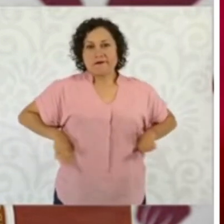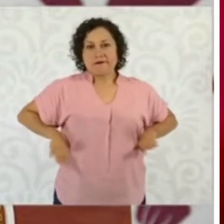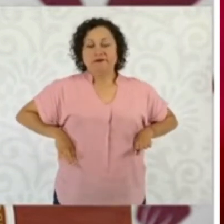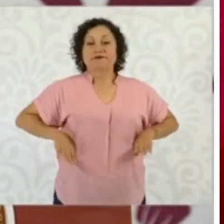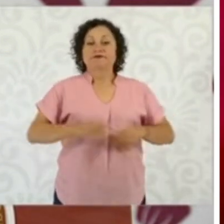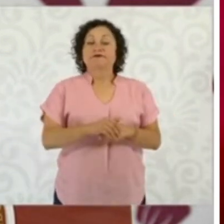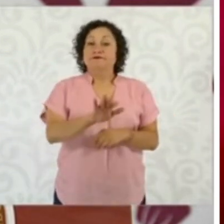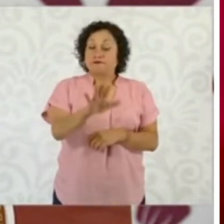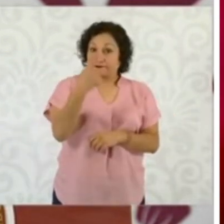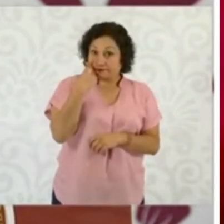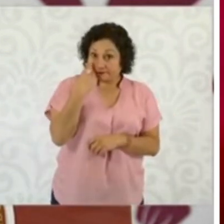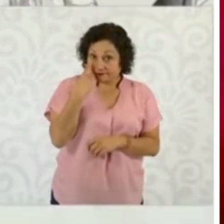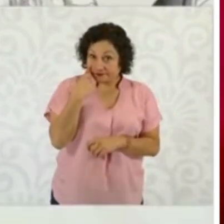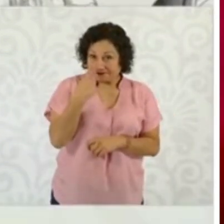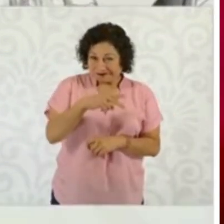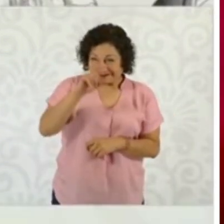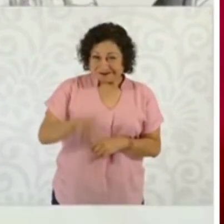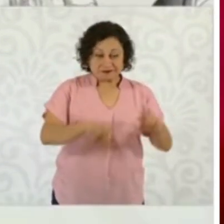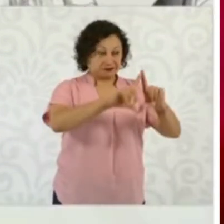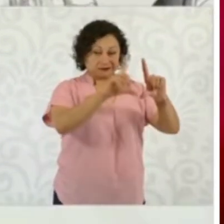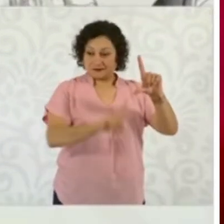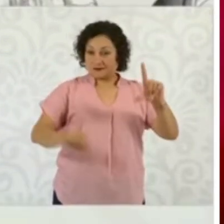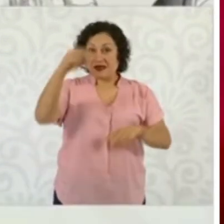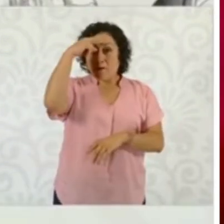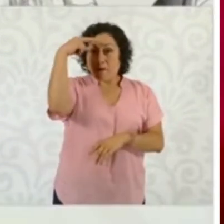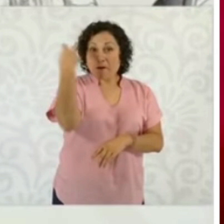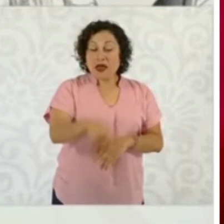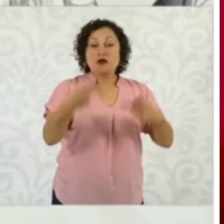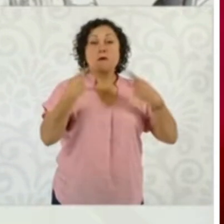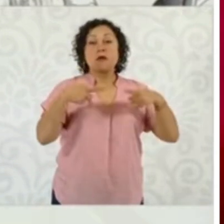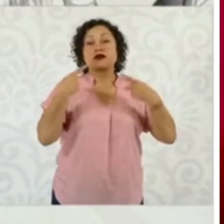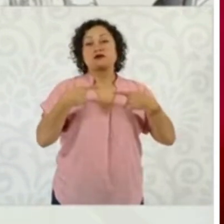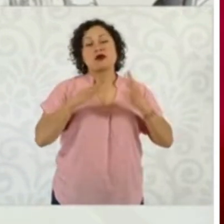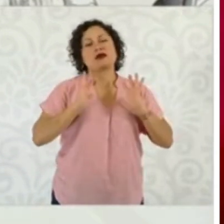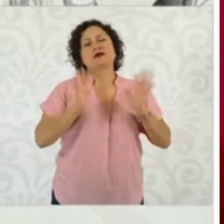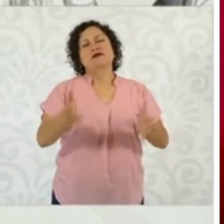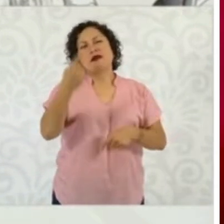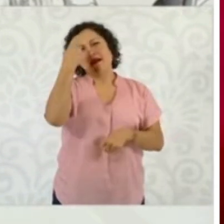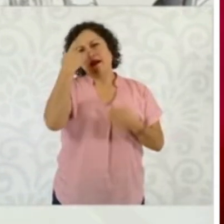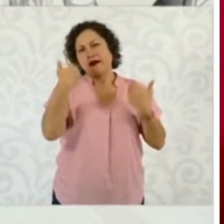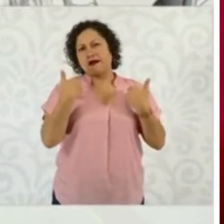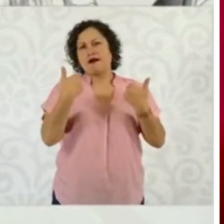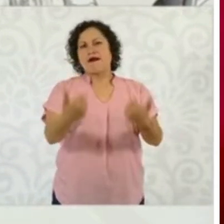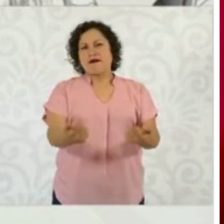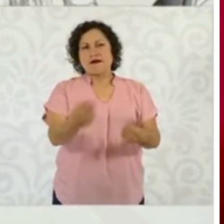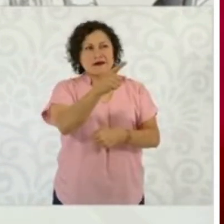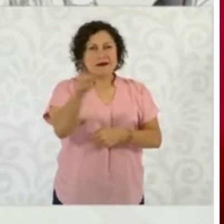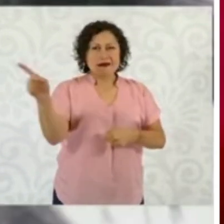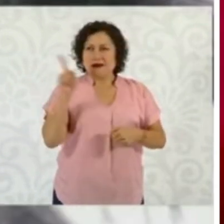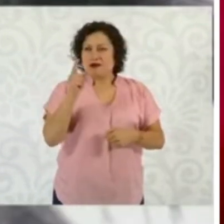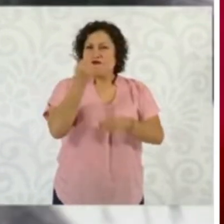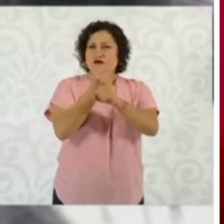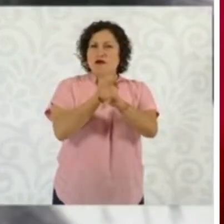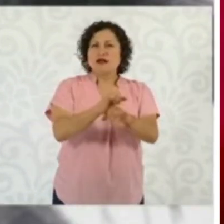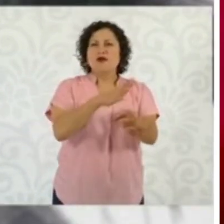Hay mucha conciencia en el pueblo de México. La gente está muy informada y participa muchísimo. Y